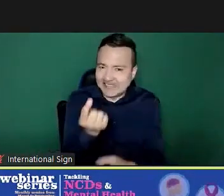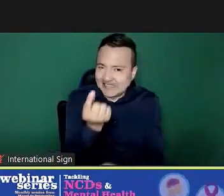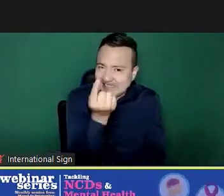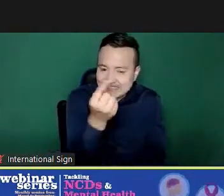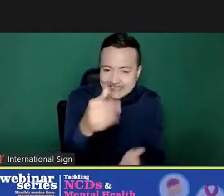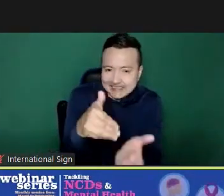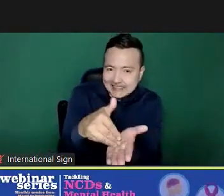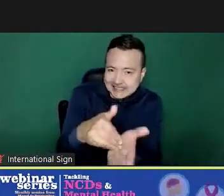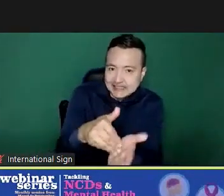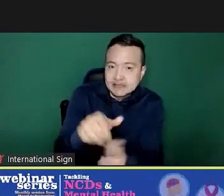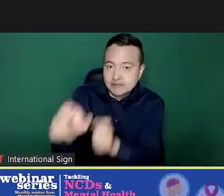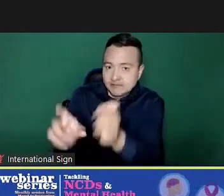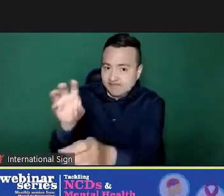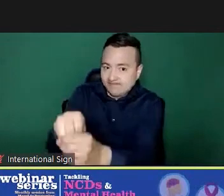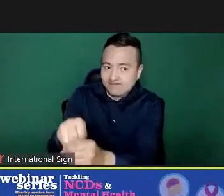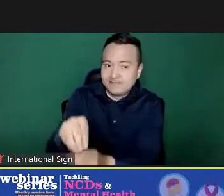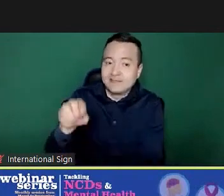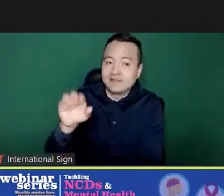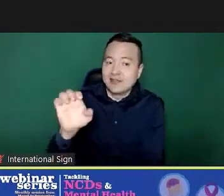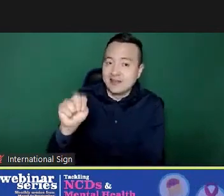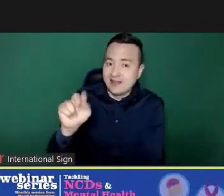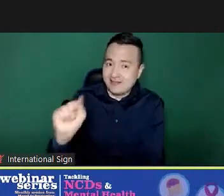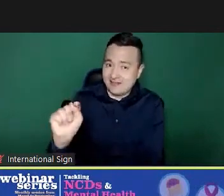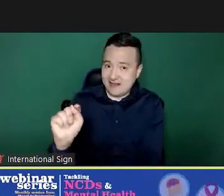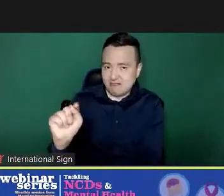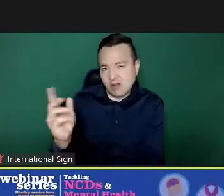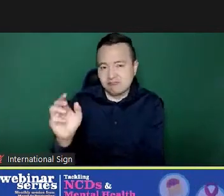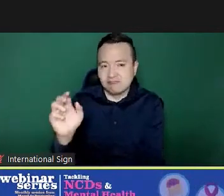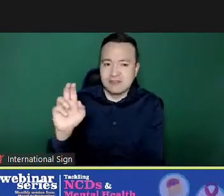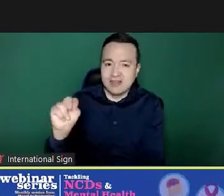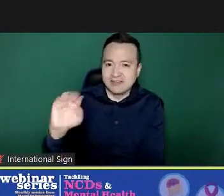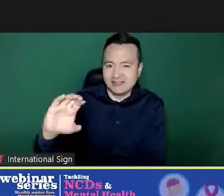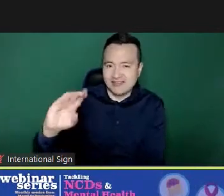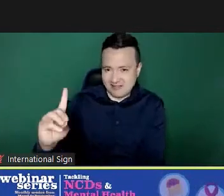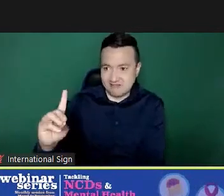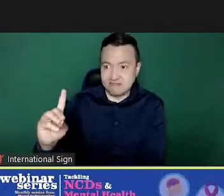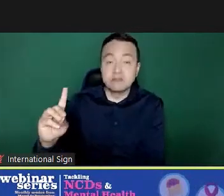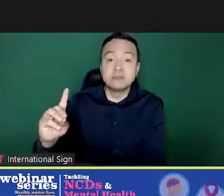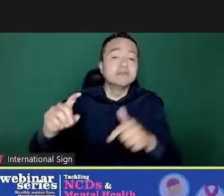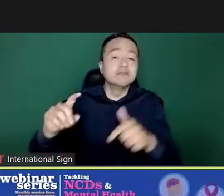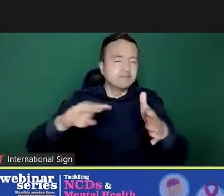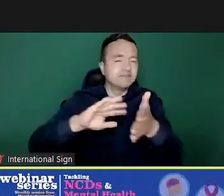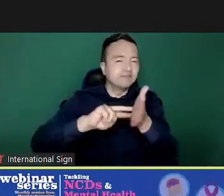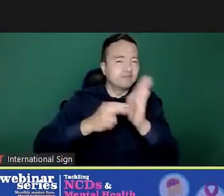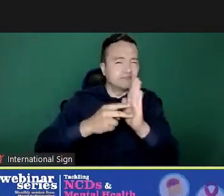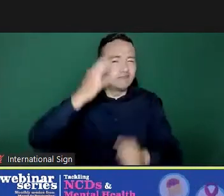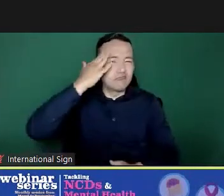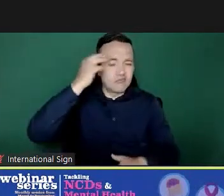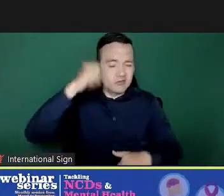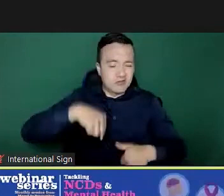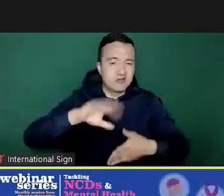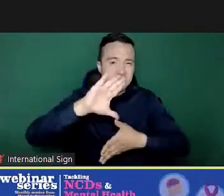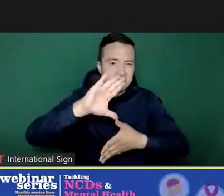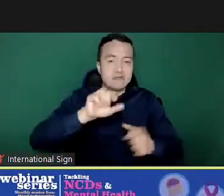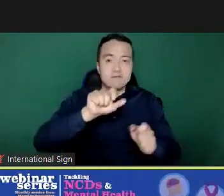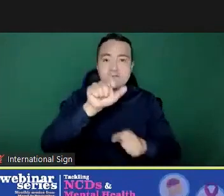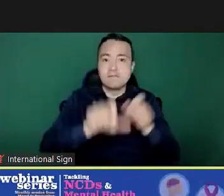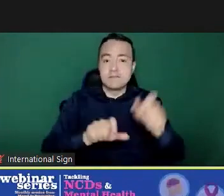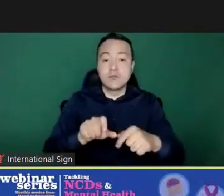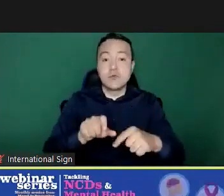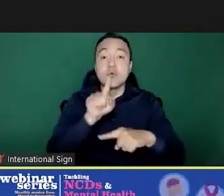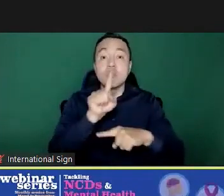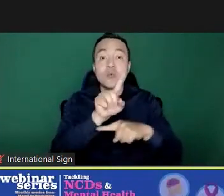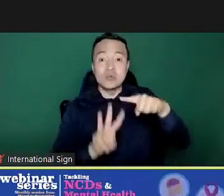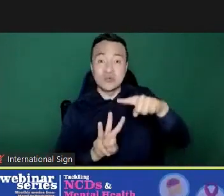las Américas, 1/3 de las personas viven con alguna condición crónica. Hemos aprendido mucho sobre la COVID y las enfermedades